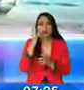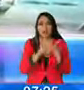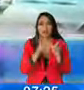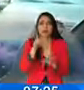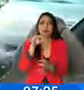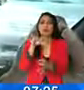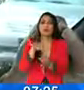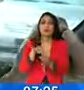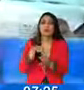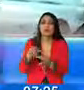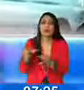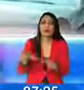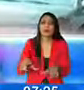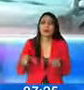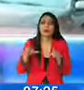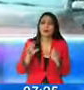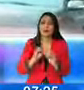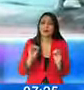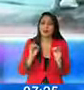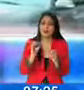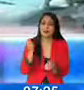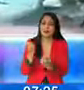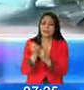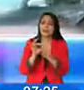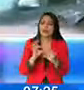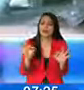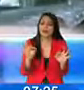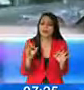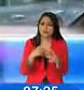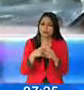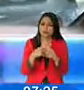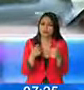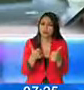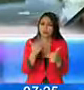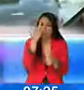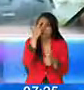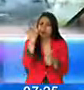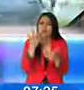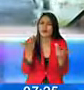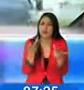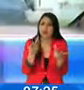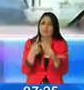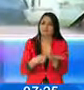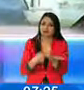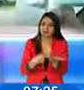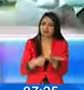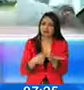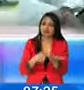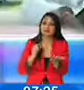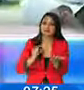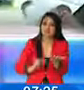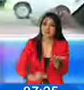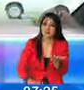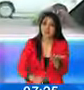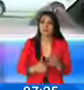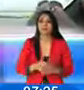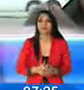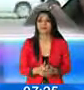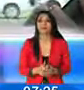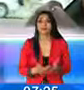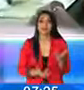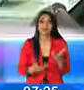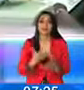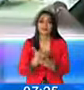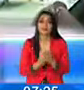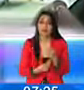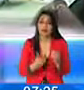por el proyecto de la Revolución Ciudadana, que ha sido tan positivo para el país, y analizar con detalle, porque puede ser que también sean fallas